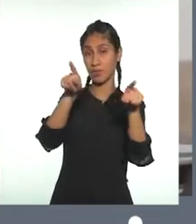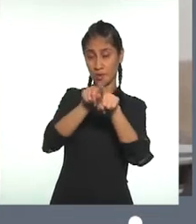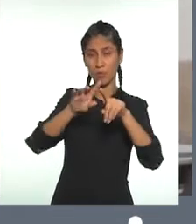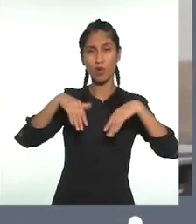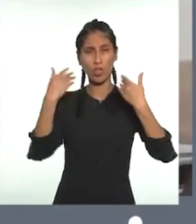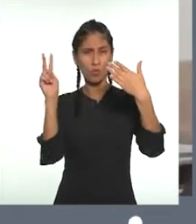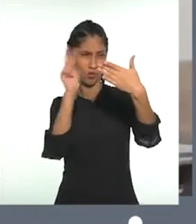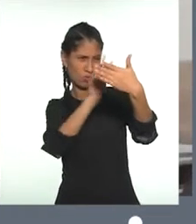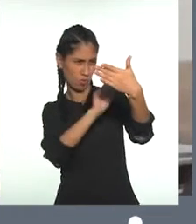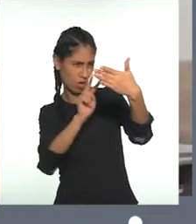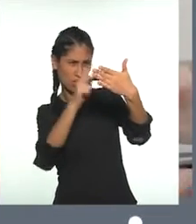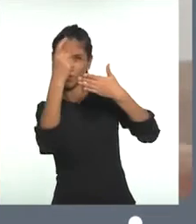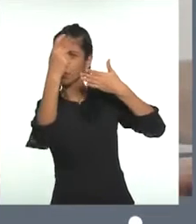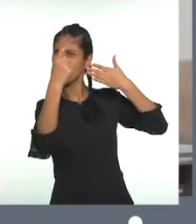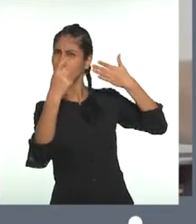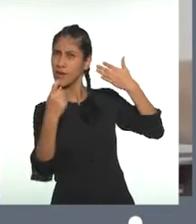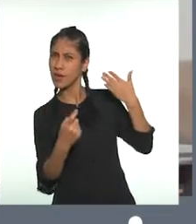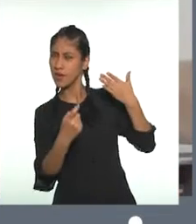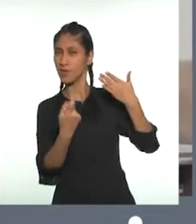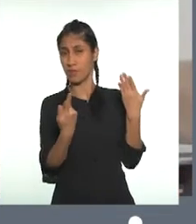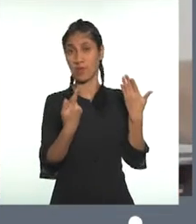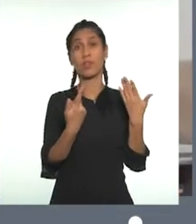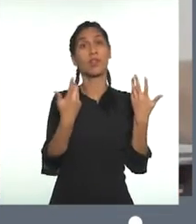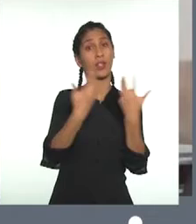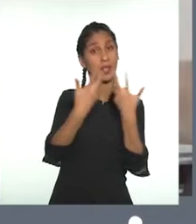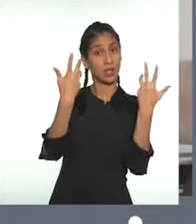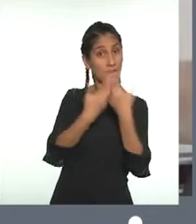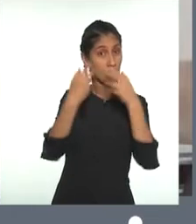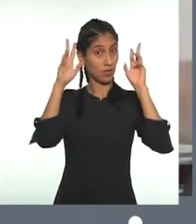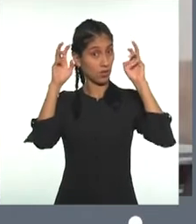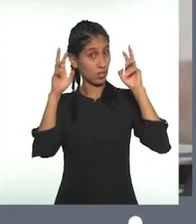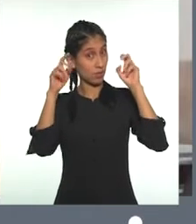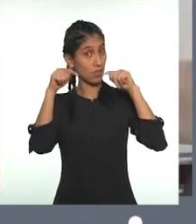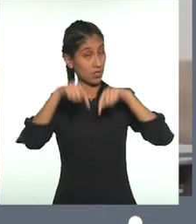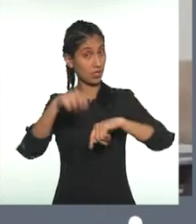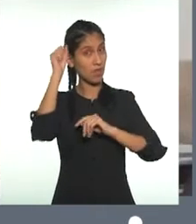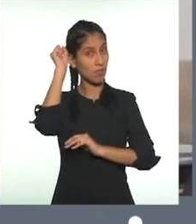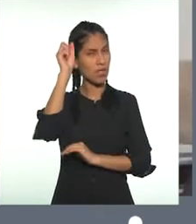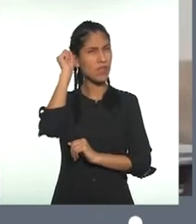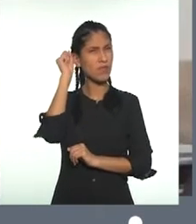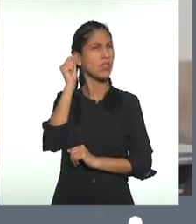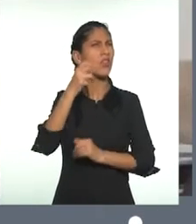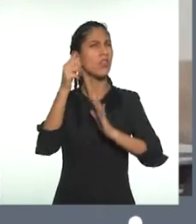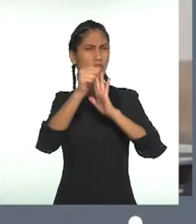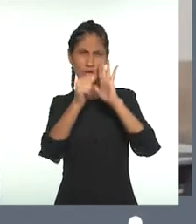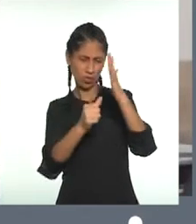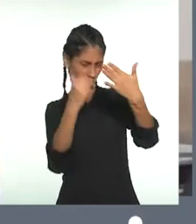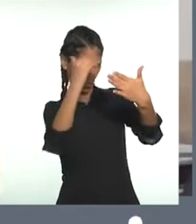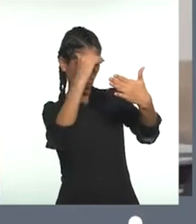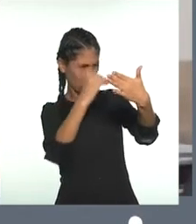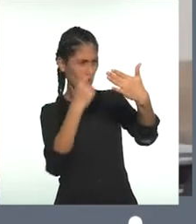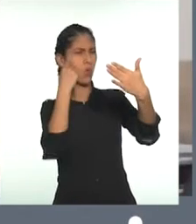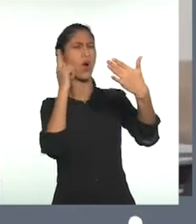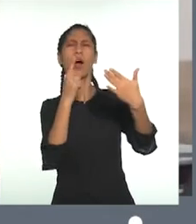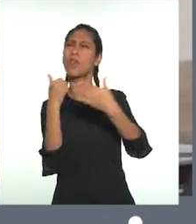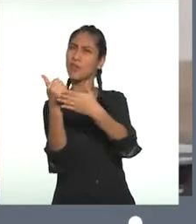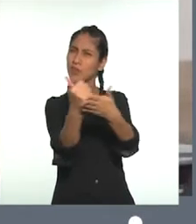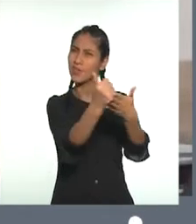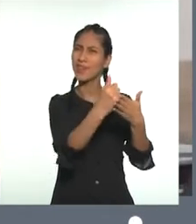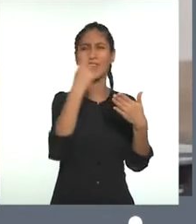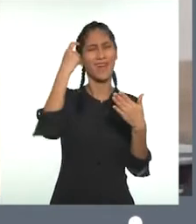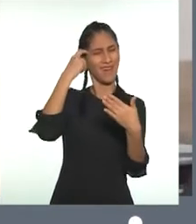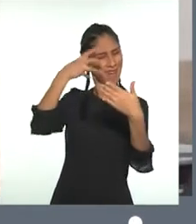podemos encontrar diferentes perspectivas o miradas sobre el tema. Y estas manifestaciones artísticas nos ayudan a